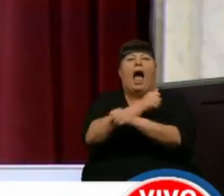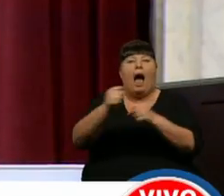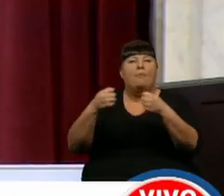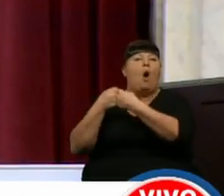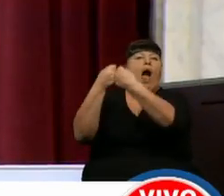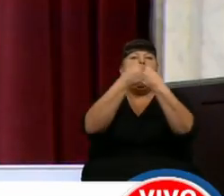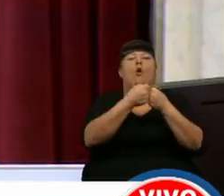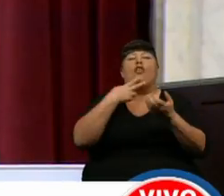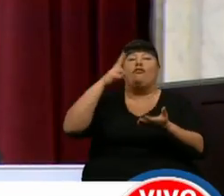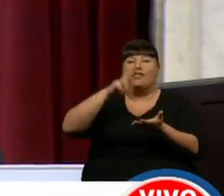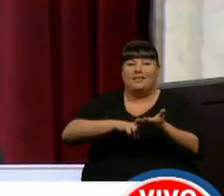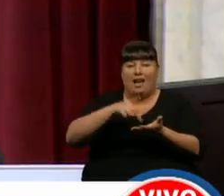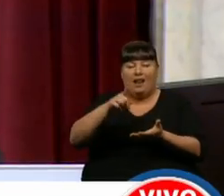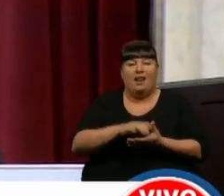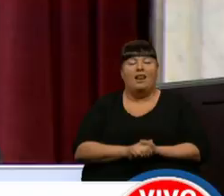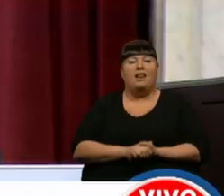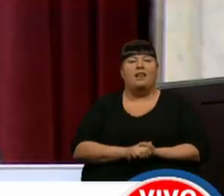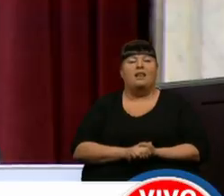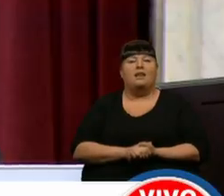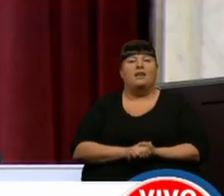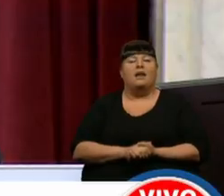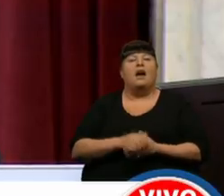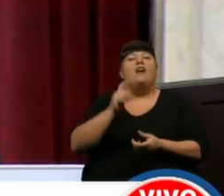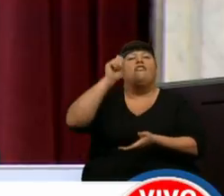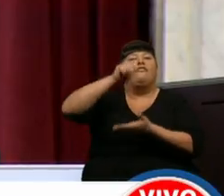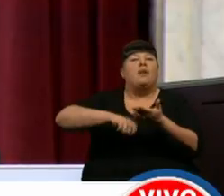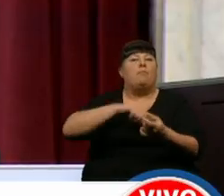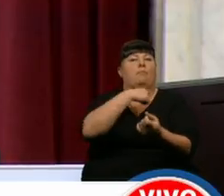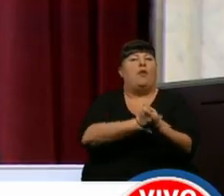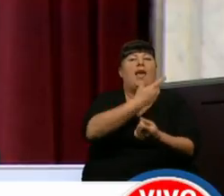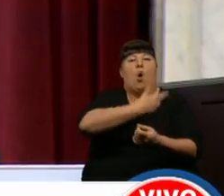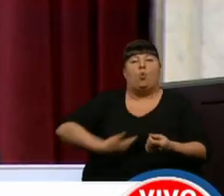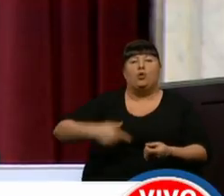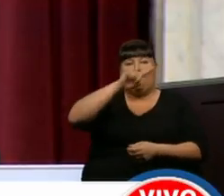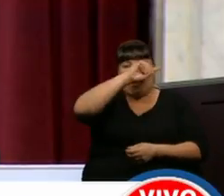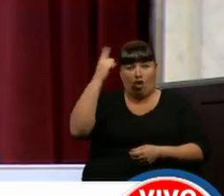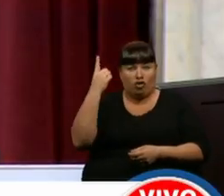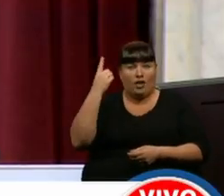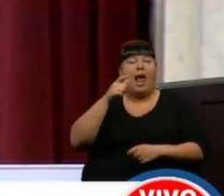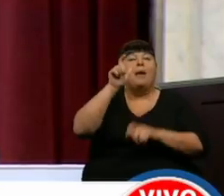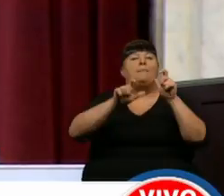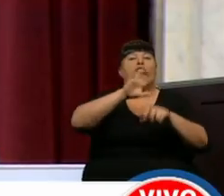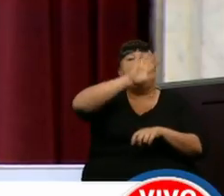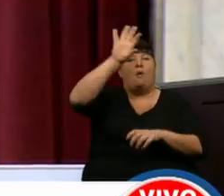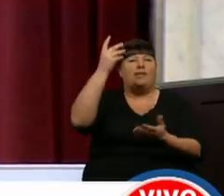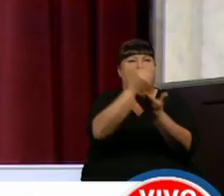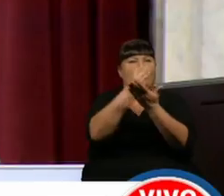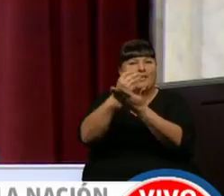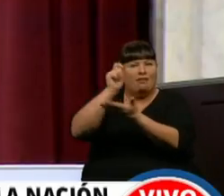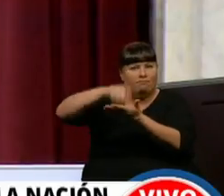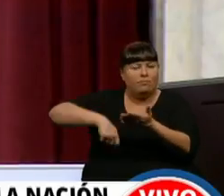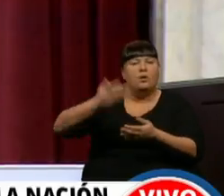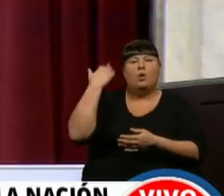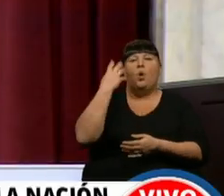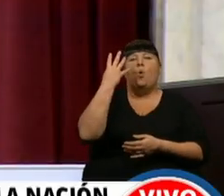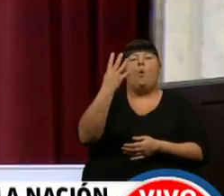el consenso fiscal suscripto por el poder ejecutivo nacional y representante de las provincias el día